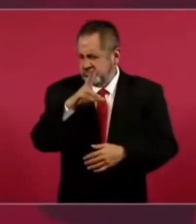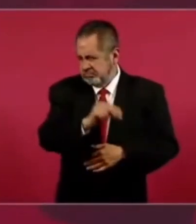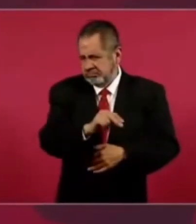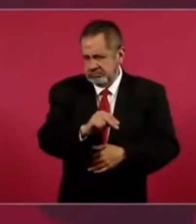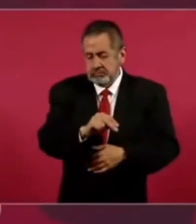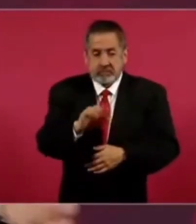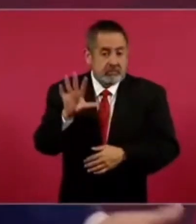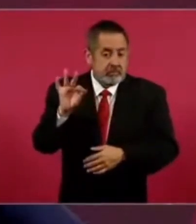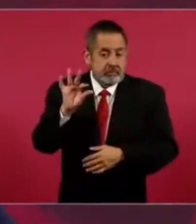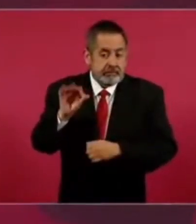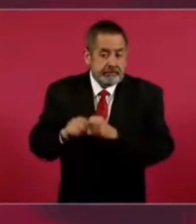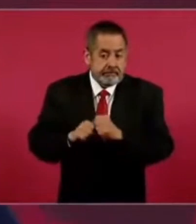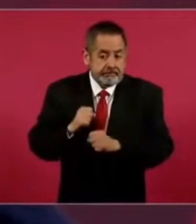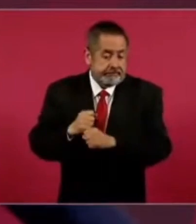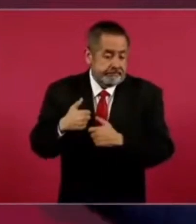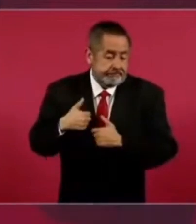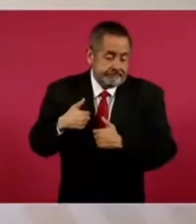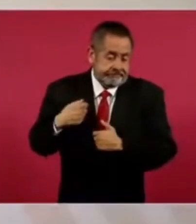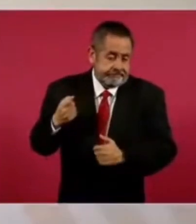desde que